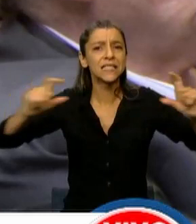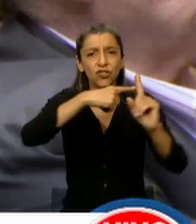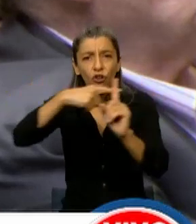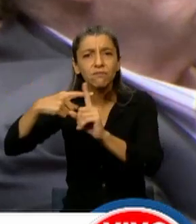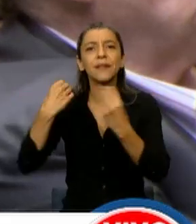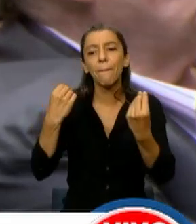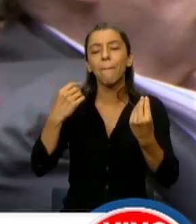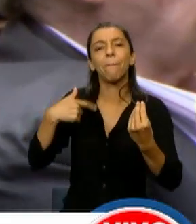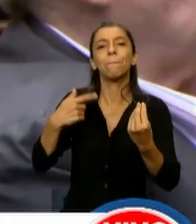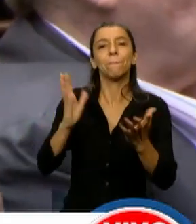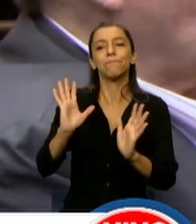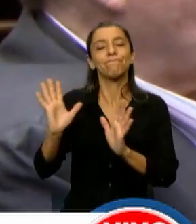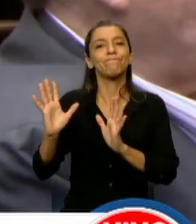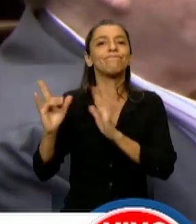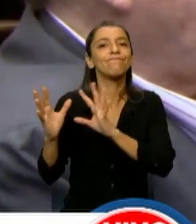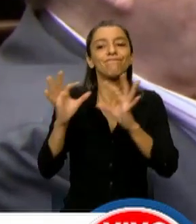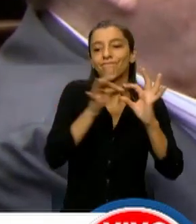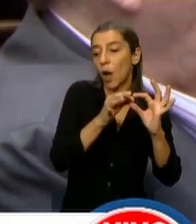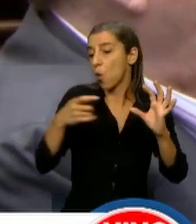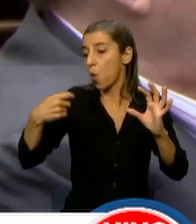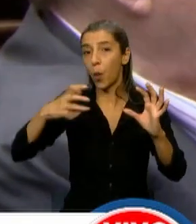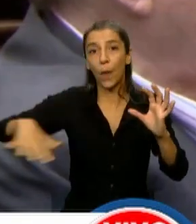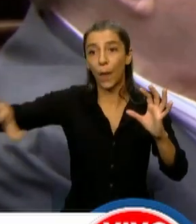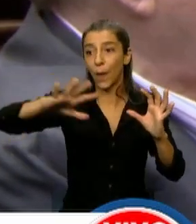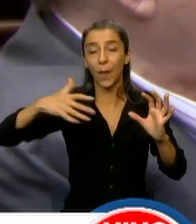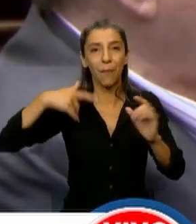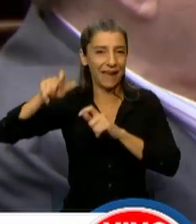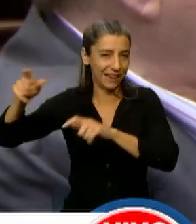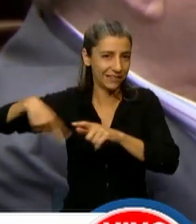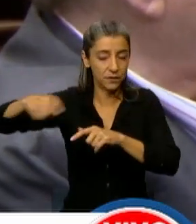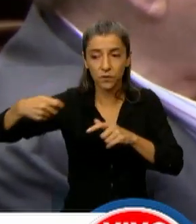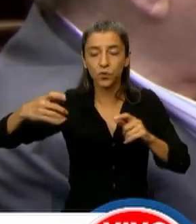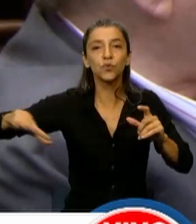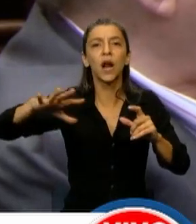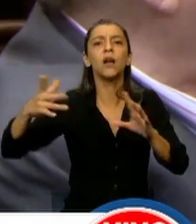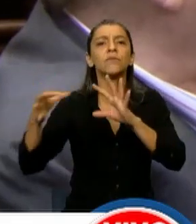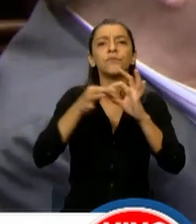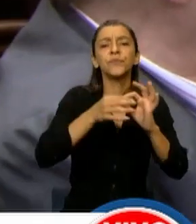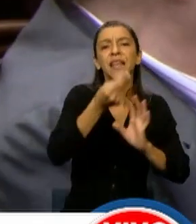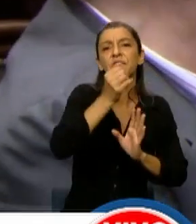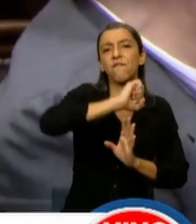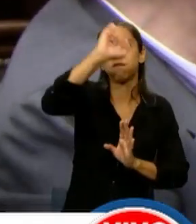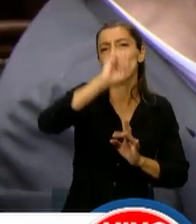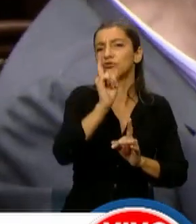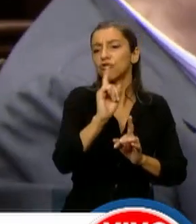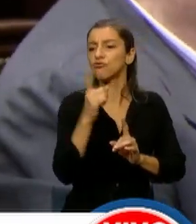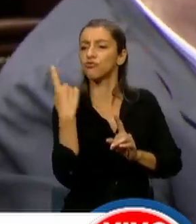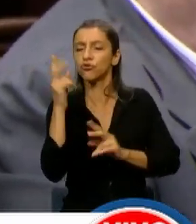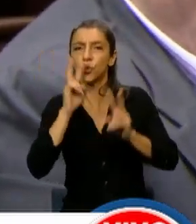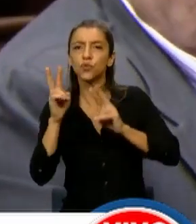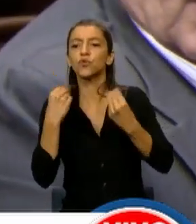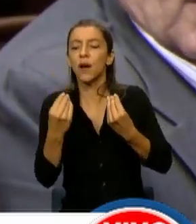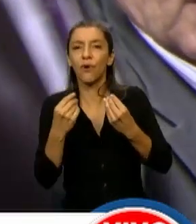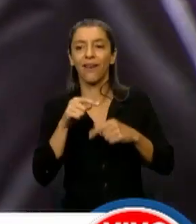vinculara a los aumentos a los jubilados con la inflación, sino que lo vinculara con la